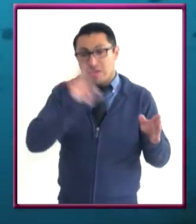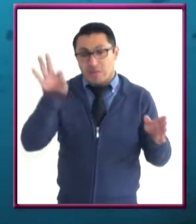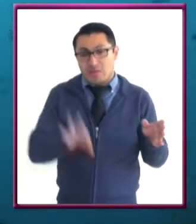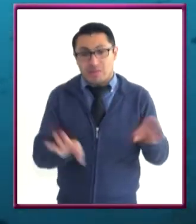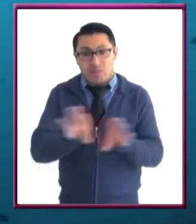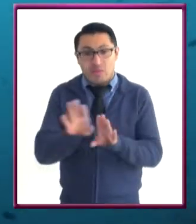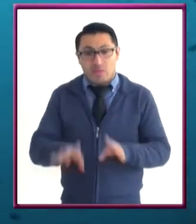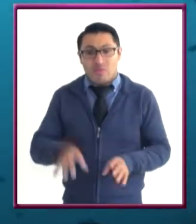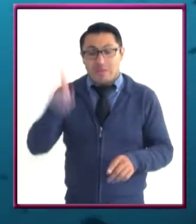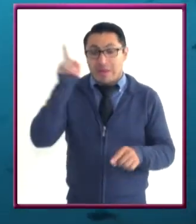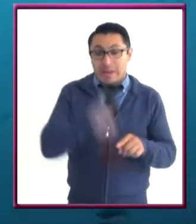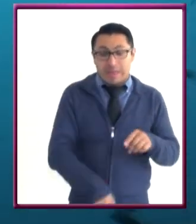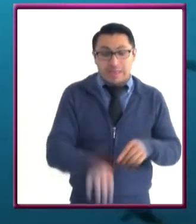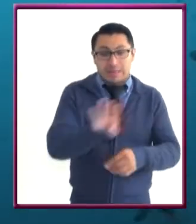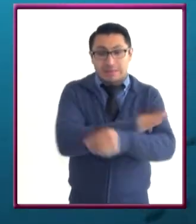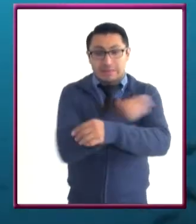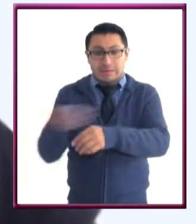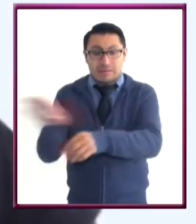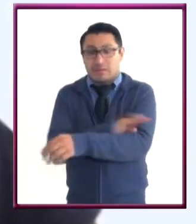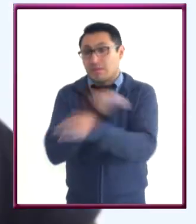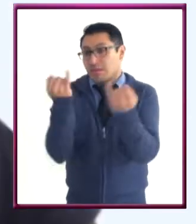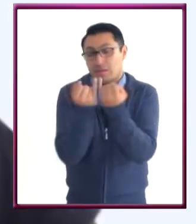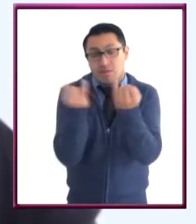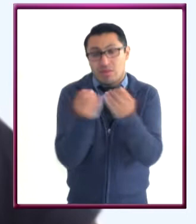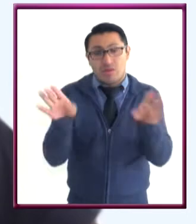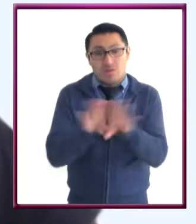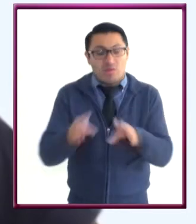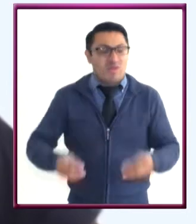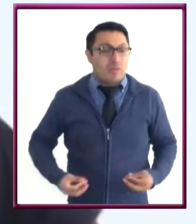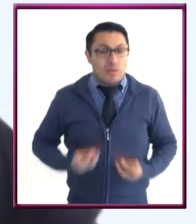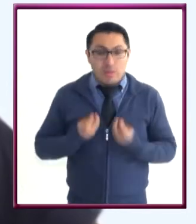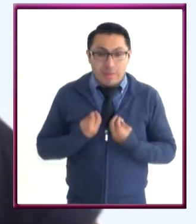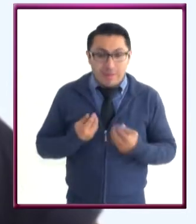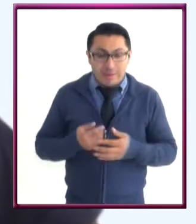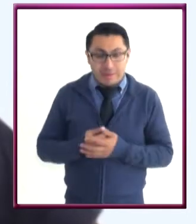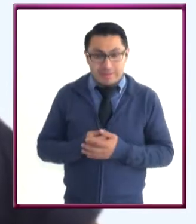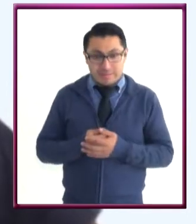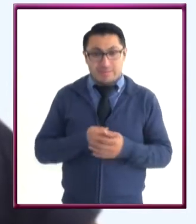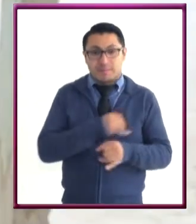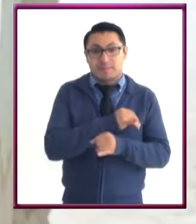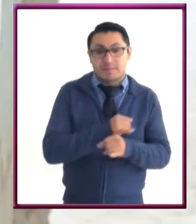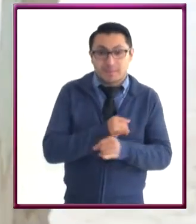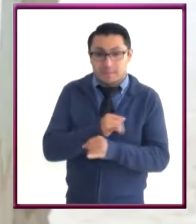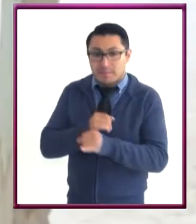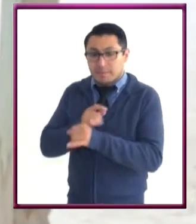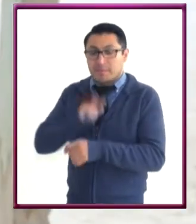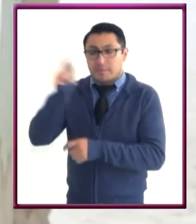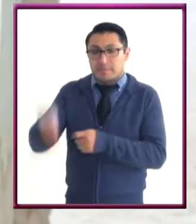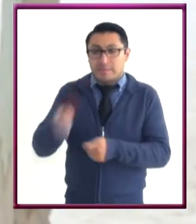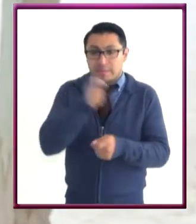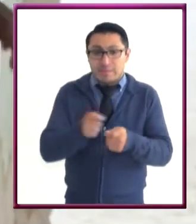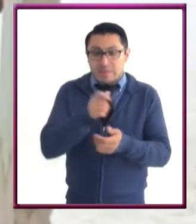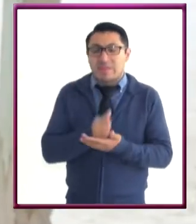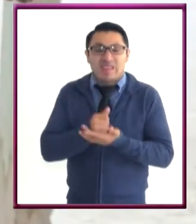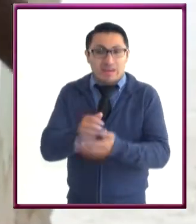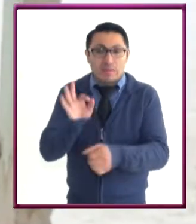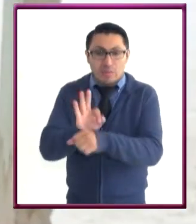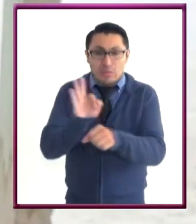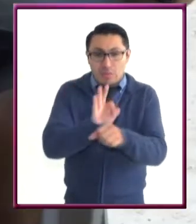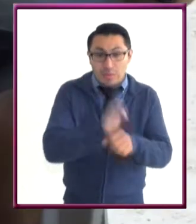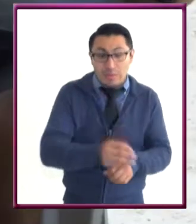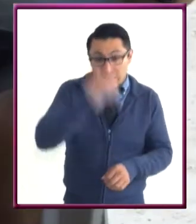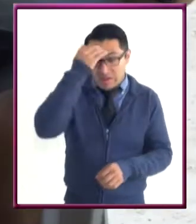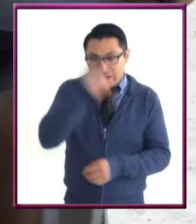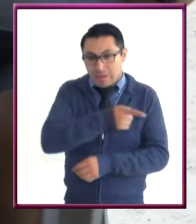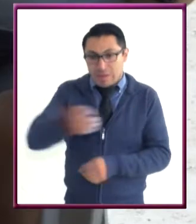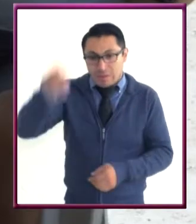los tiburones es acabar con el mar azul. Hacer investigación con pescadores ayuda mucho a cambiarles el switch y a